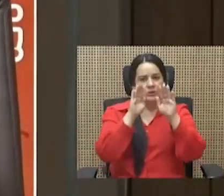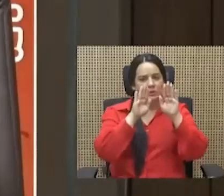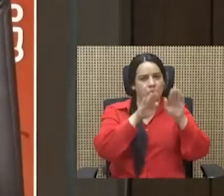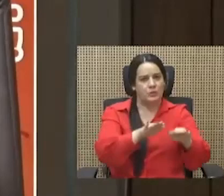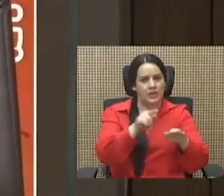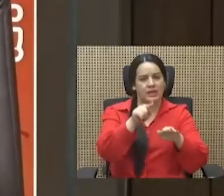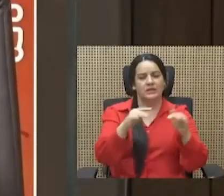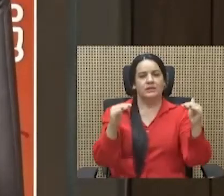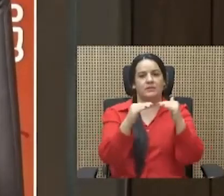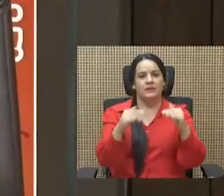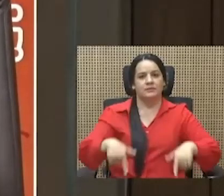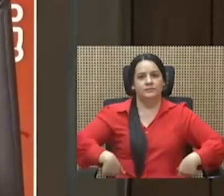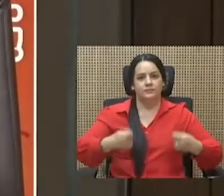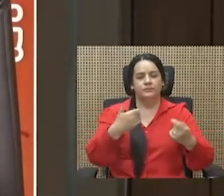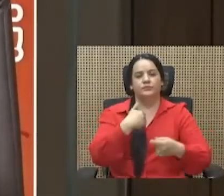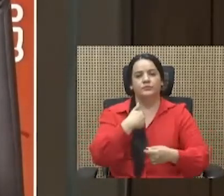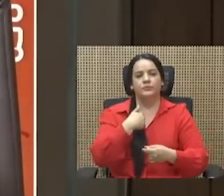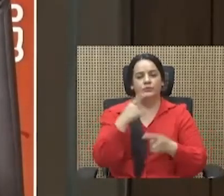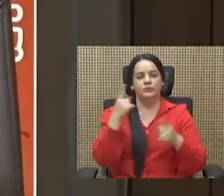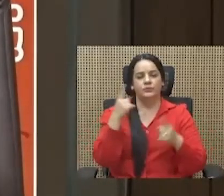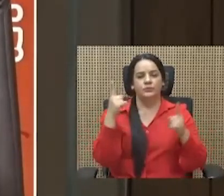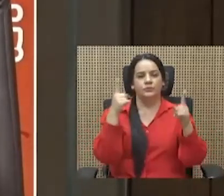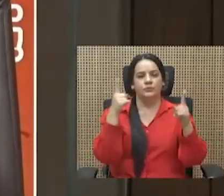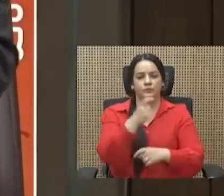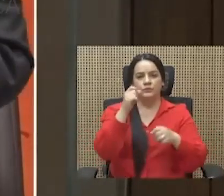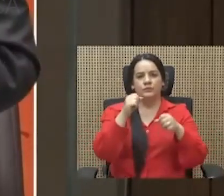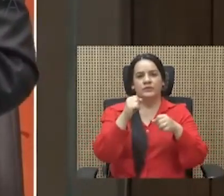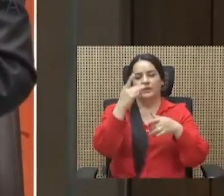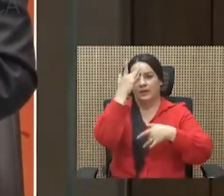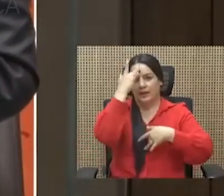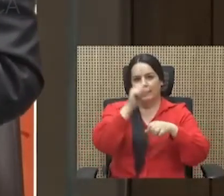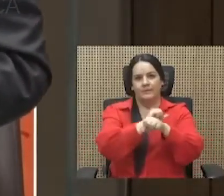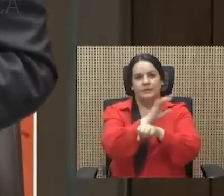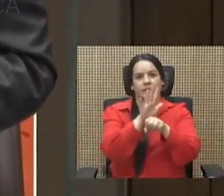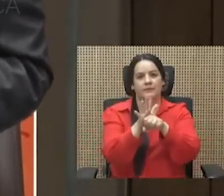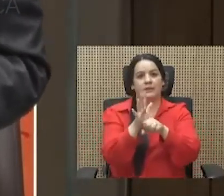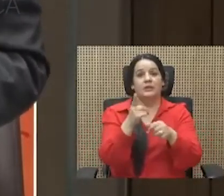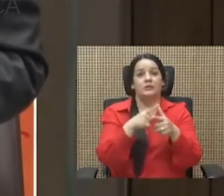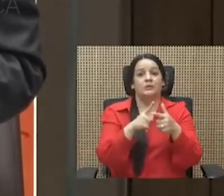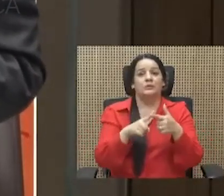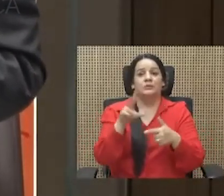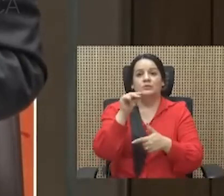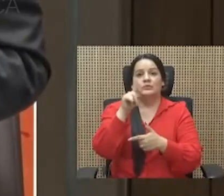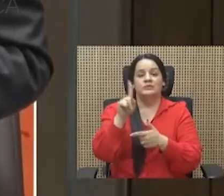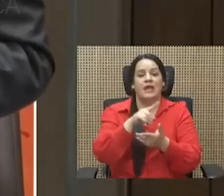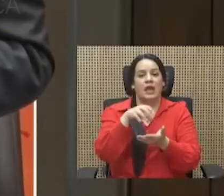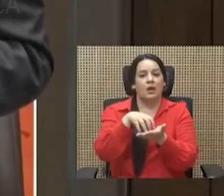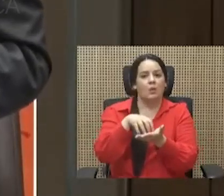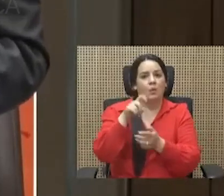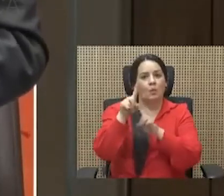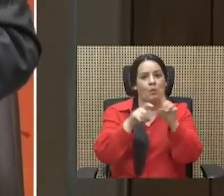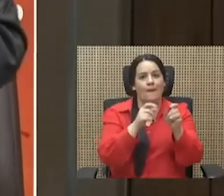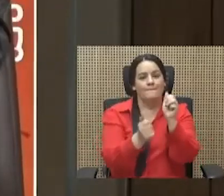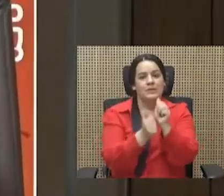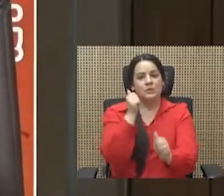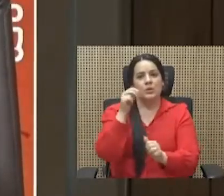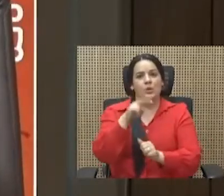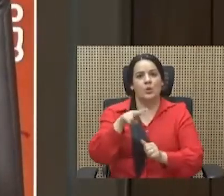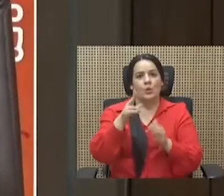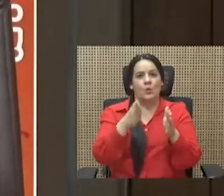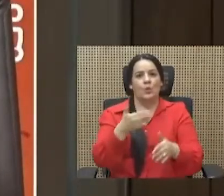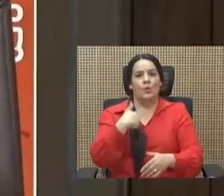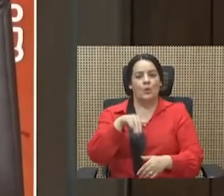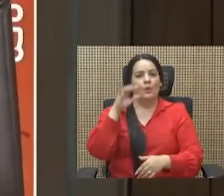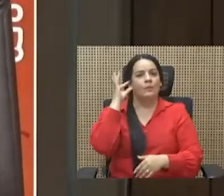de la pandemia. Y entonces lo que no se han cuestionado la mayoría de los compañeros y compañeras es que lo que hacía falta